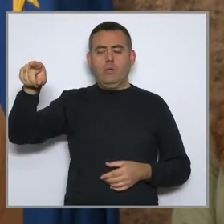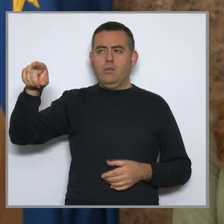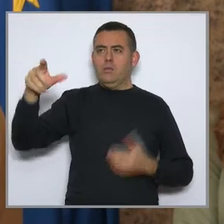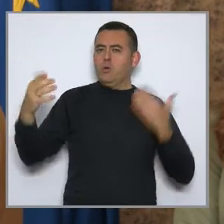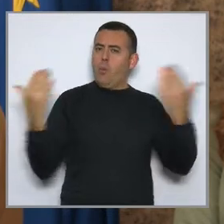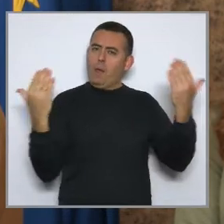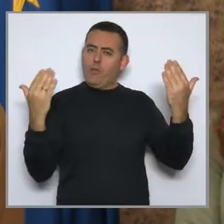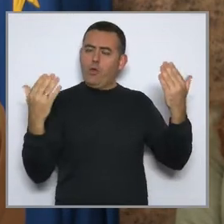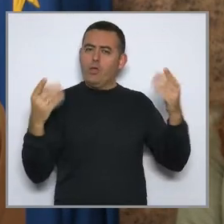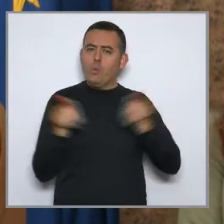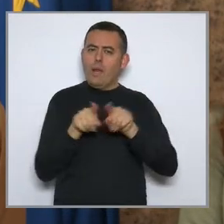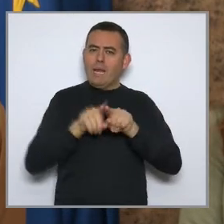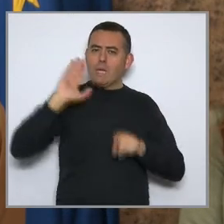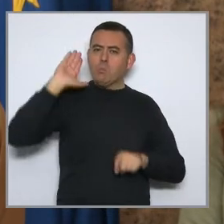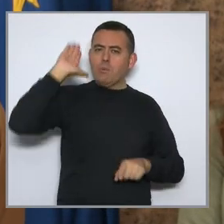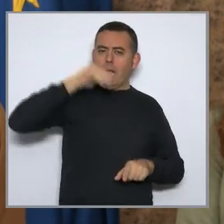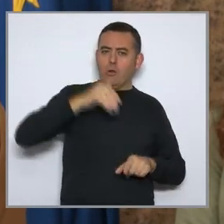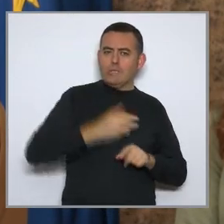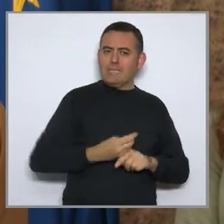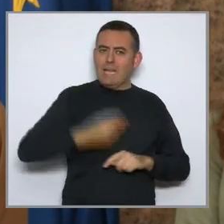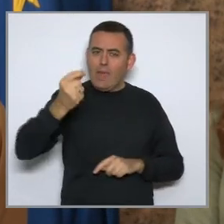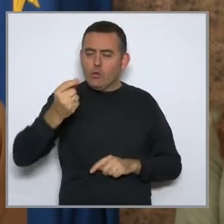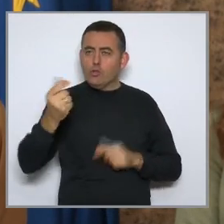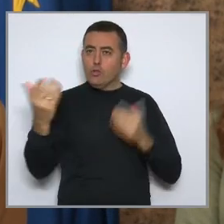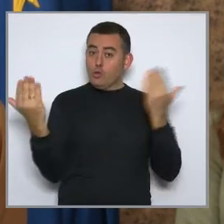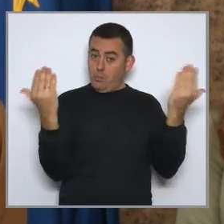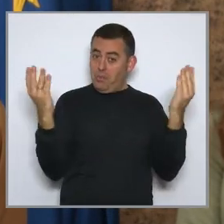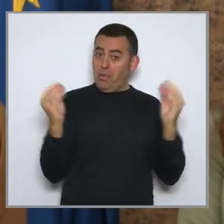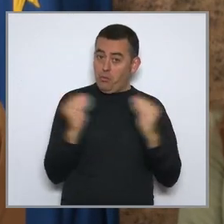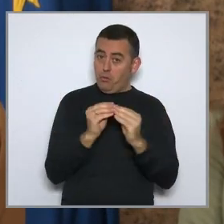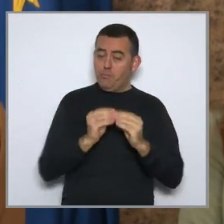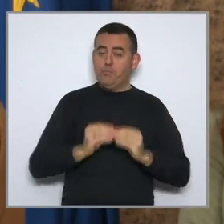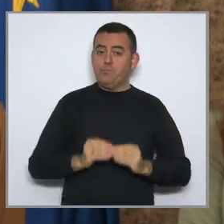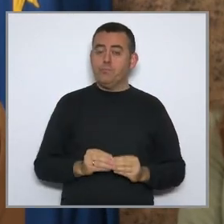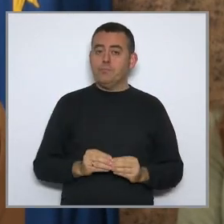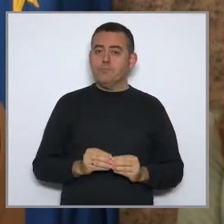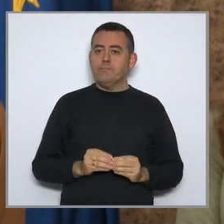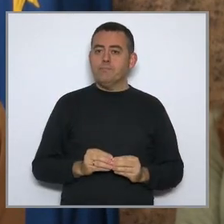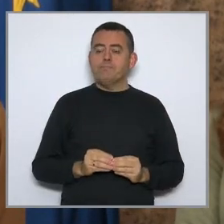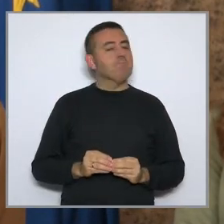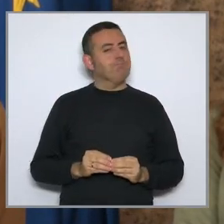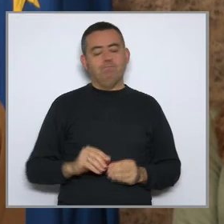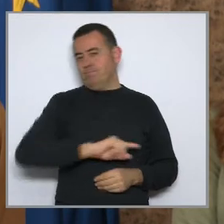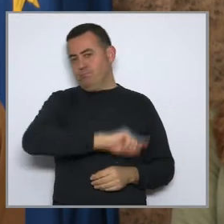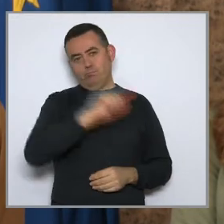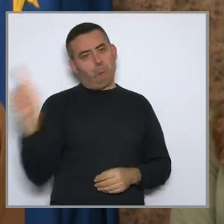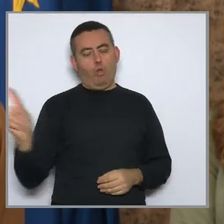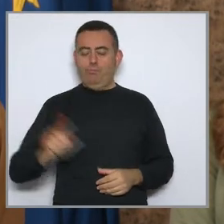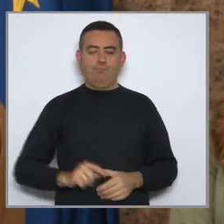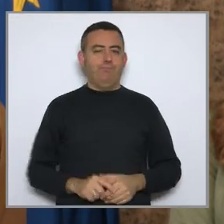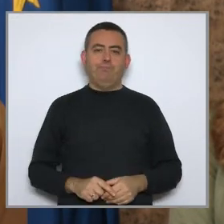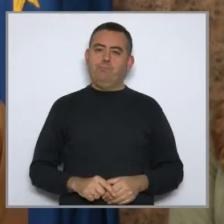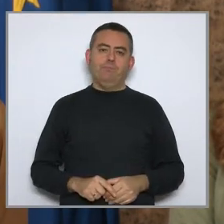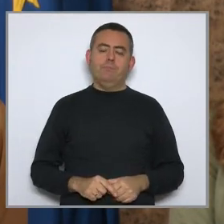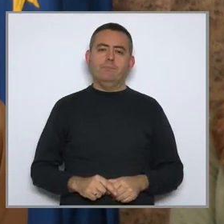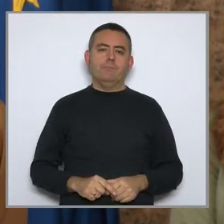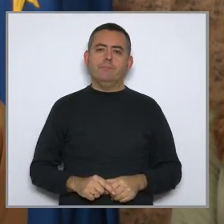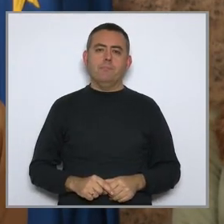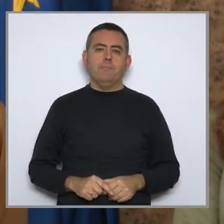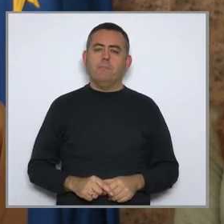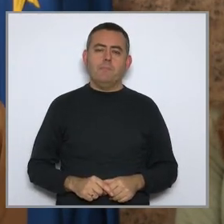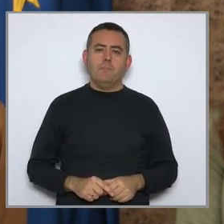No. Creo que hay una cuestión fundamental desde el punto de vista histórico que tiene que ver